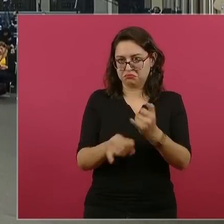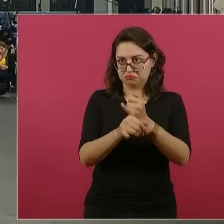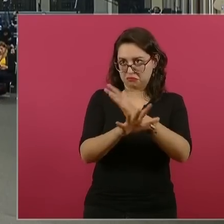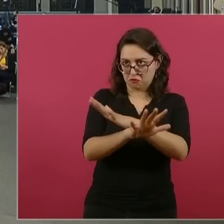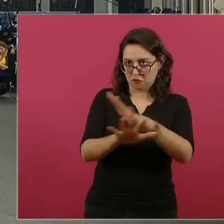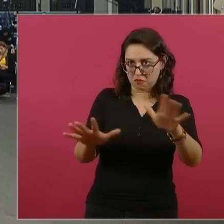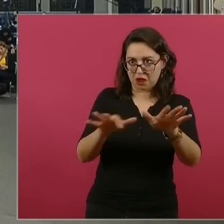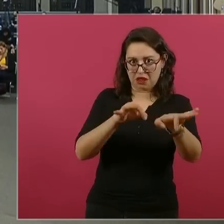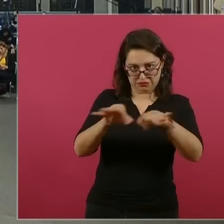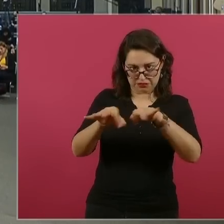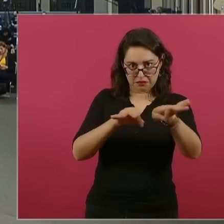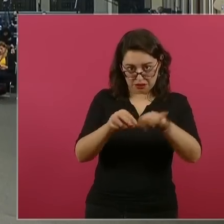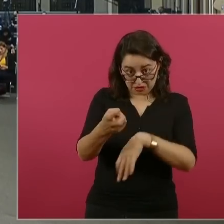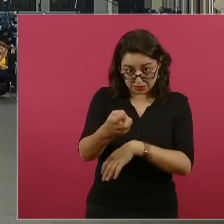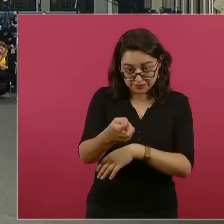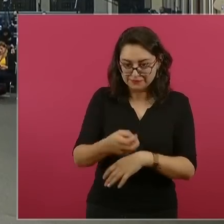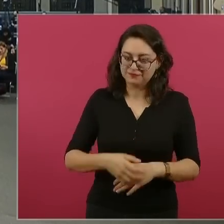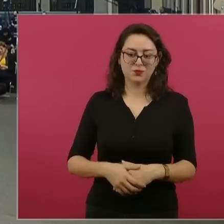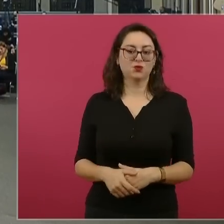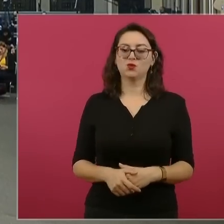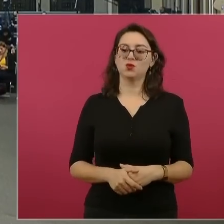informar.